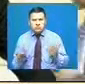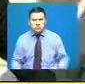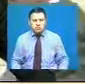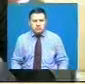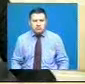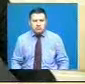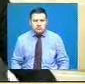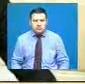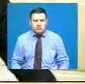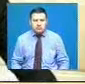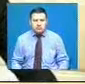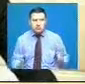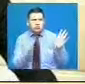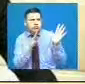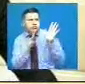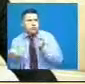en los vientos,